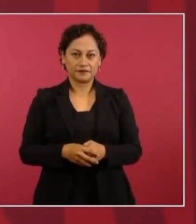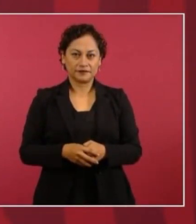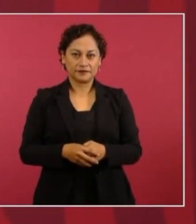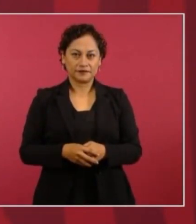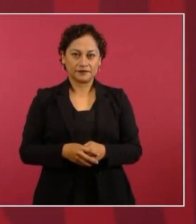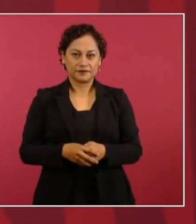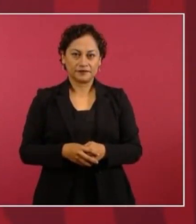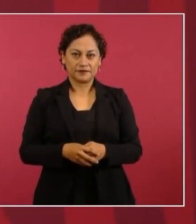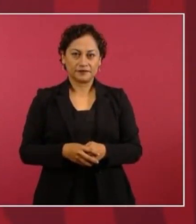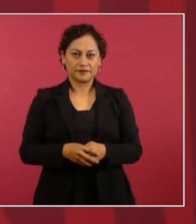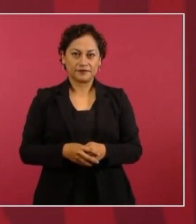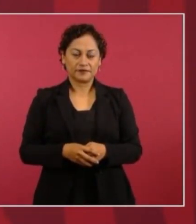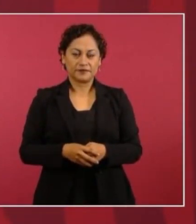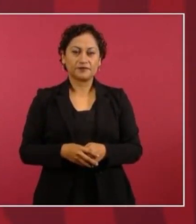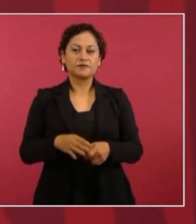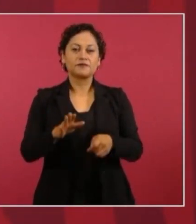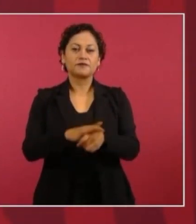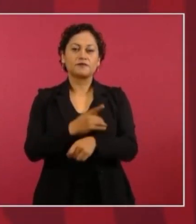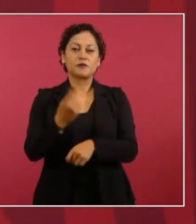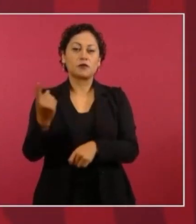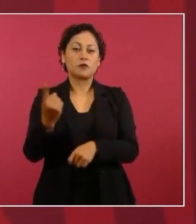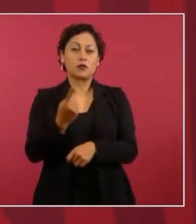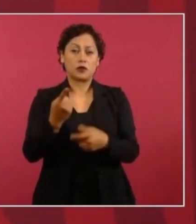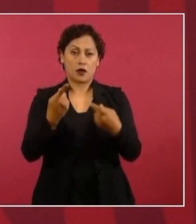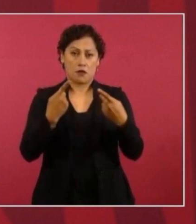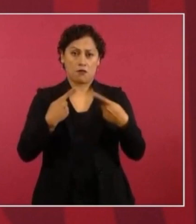no solo de pan vive el hombre.